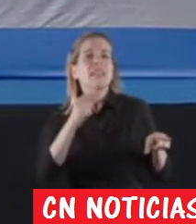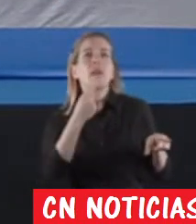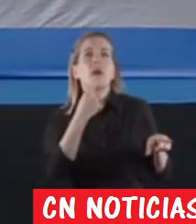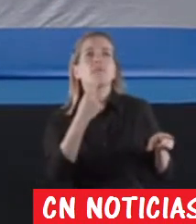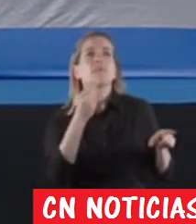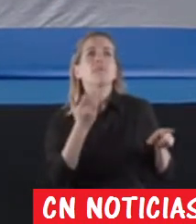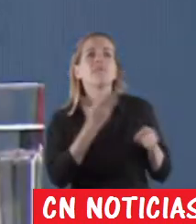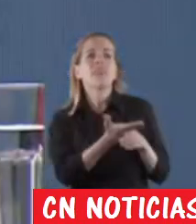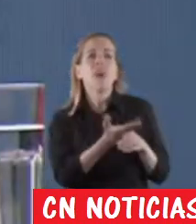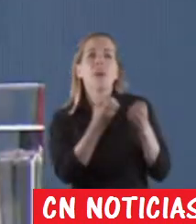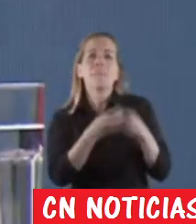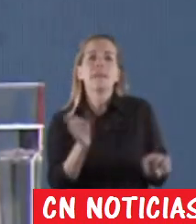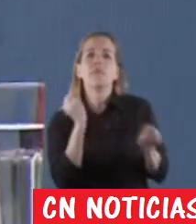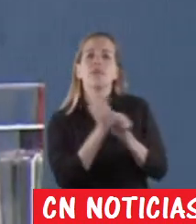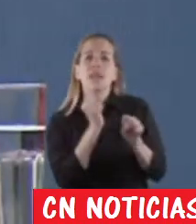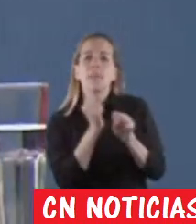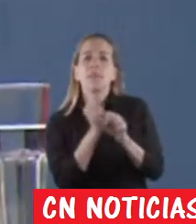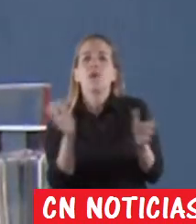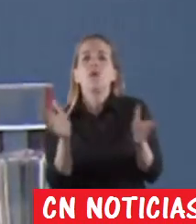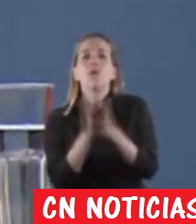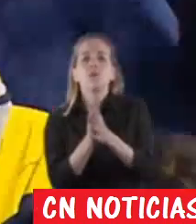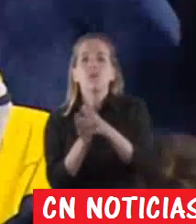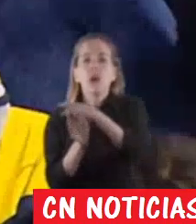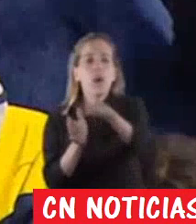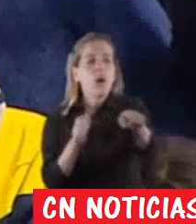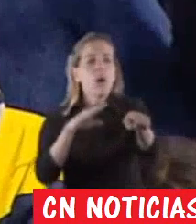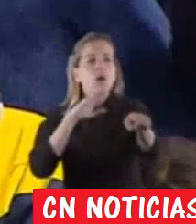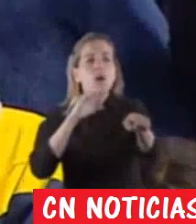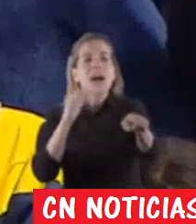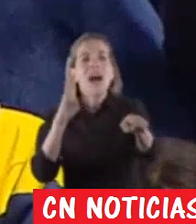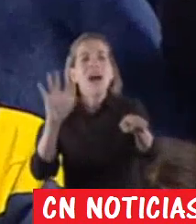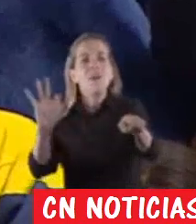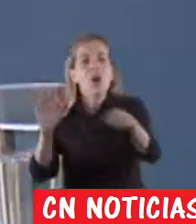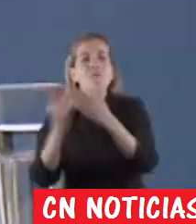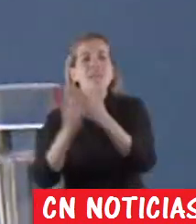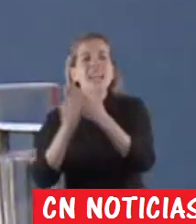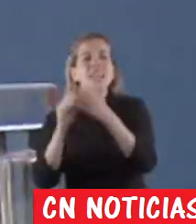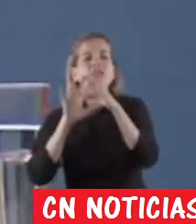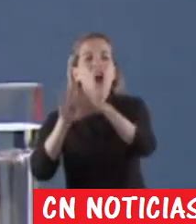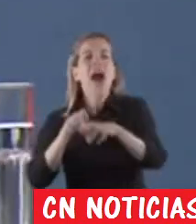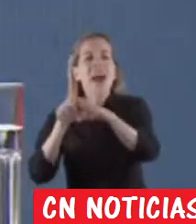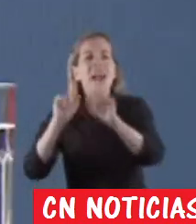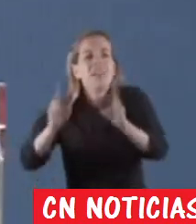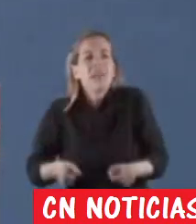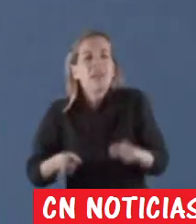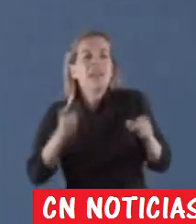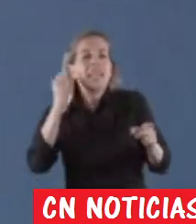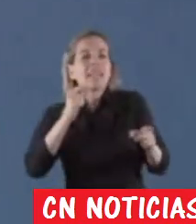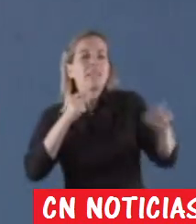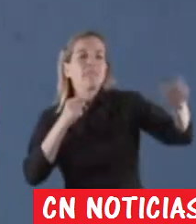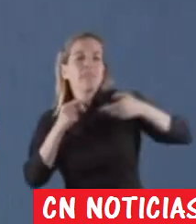trabajar con Jago, que está sentado por ahí, ¿no? El ministro de Asuntos Agrarios, comencemos a trabajar